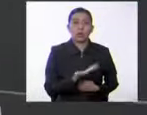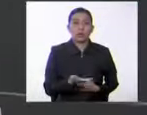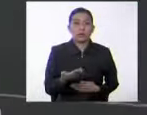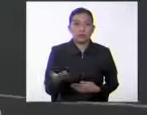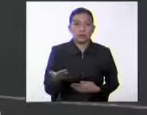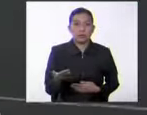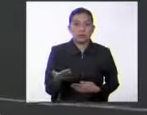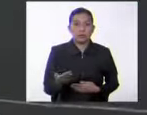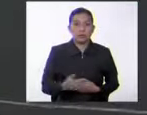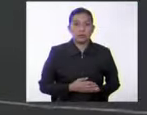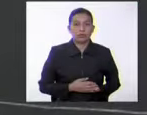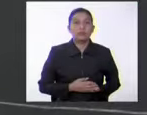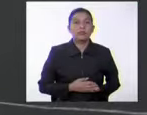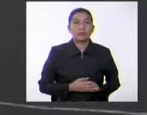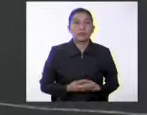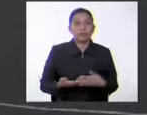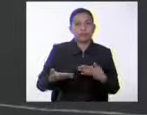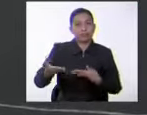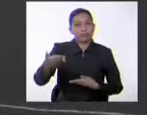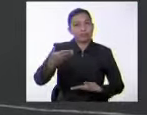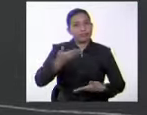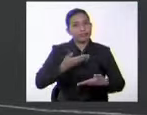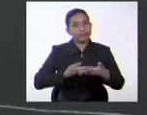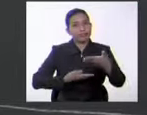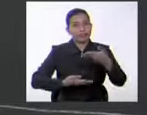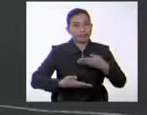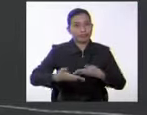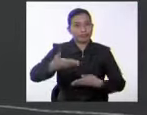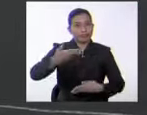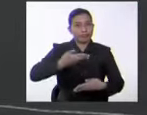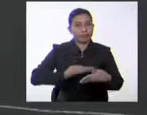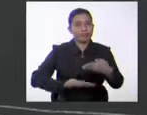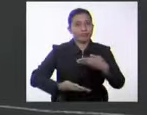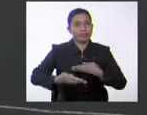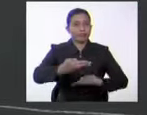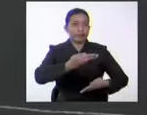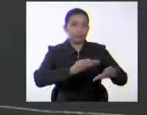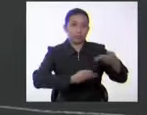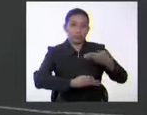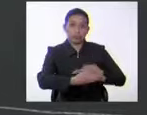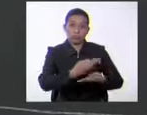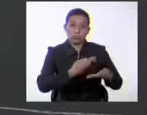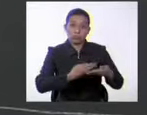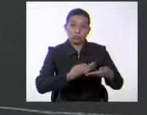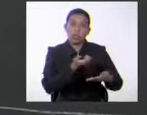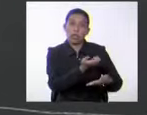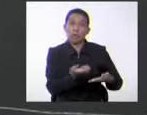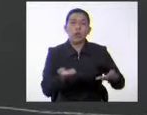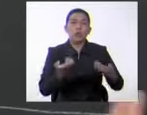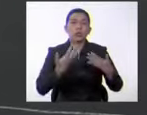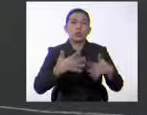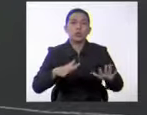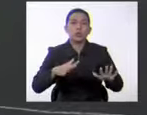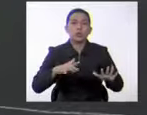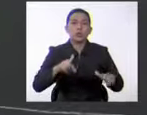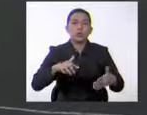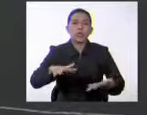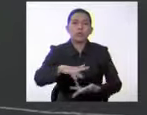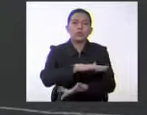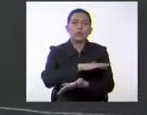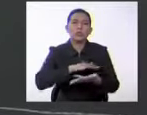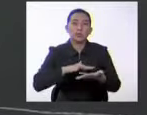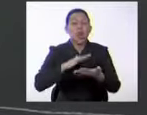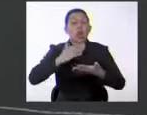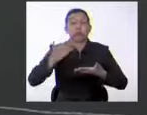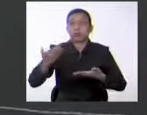productos, el intercambio de los elementos naturales, ¿verdad?, que hay acá y los que traen de Europa,